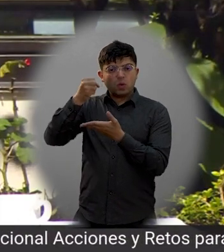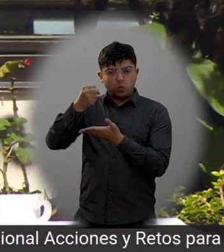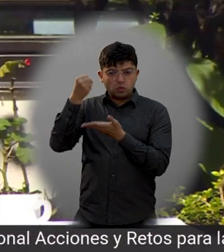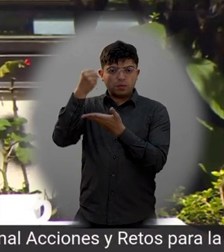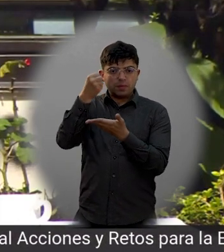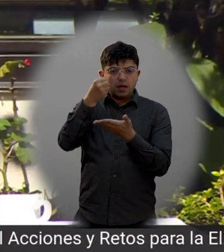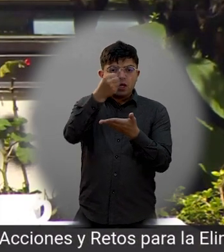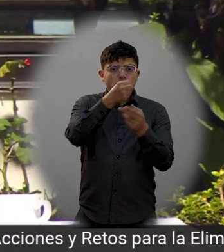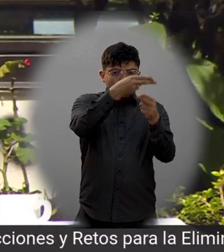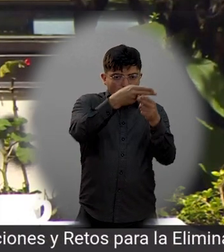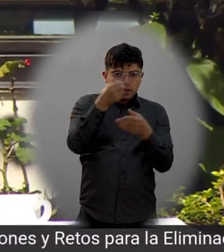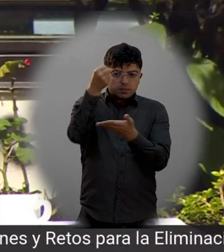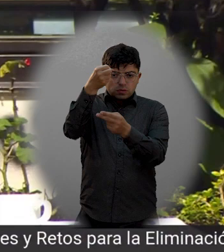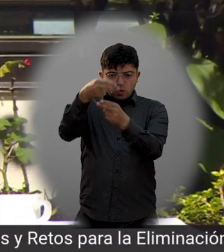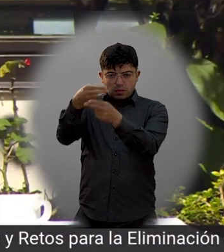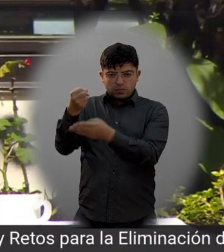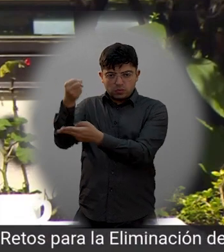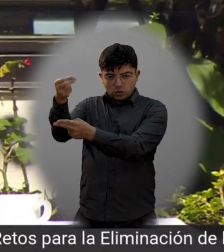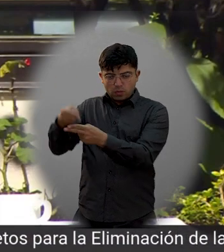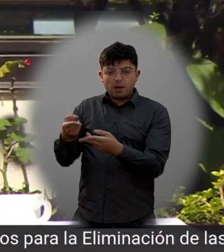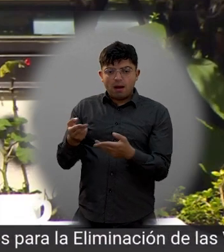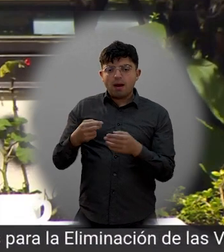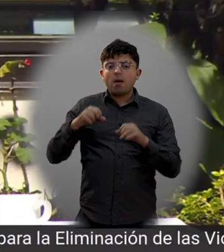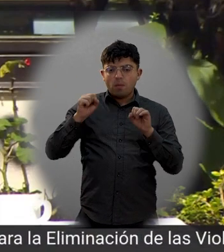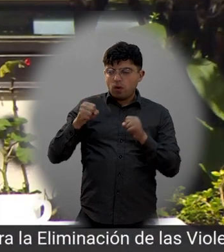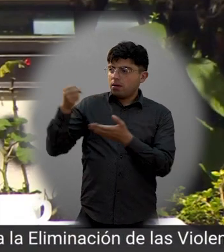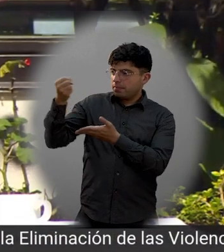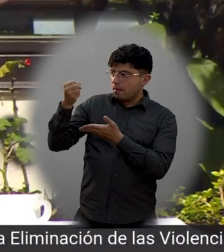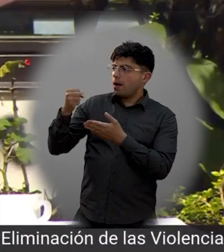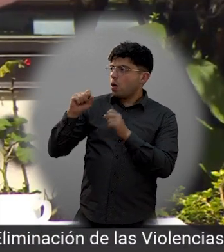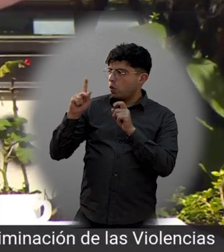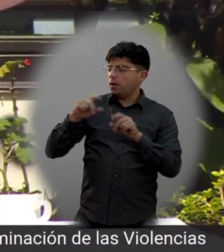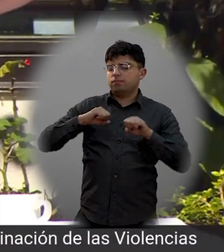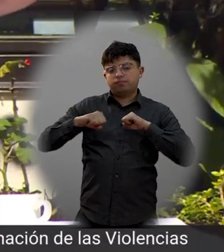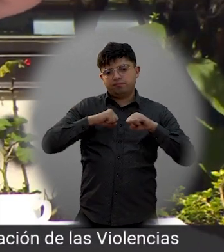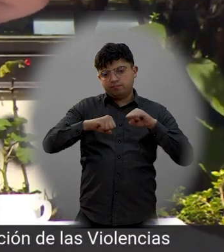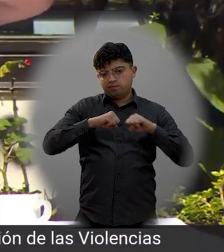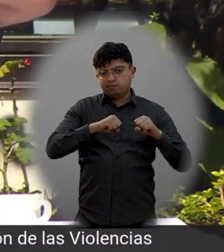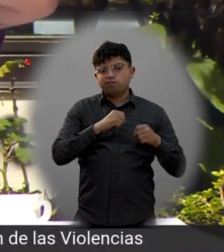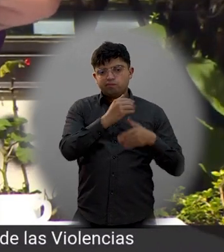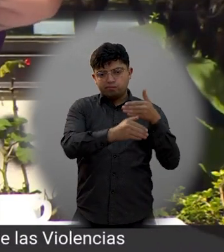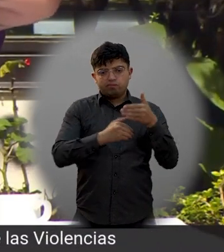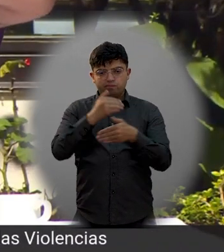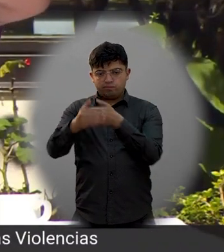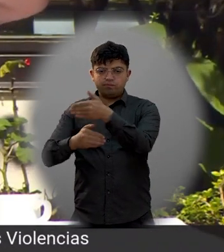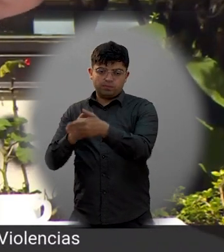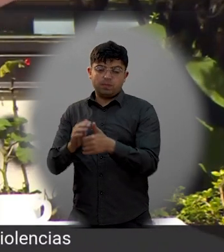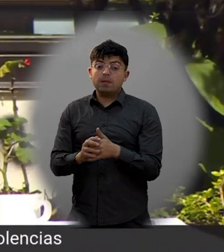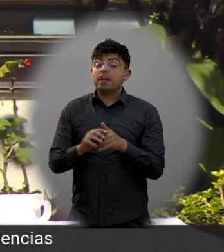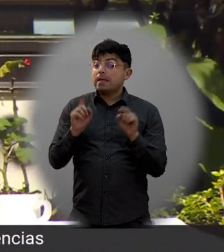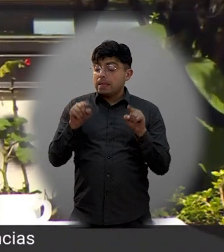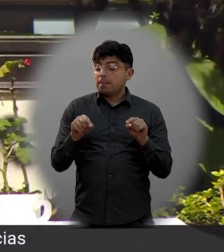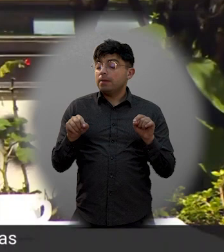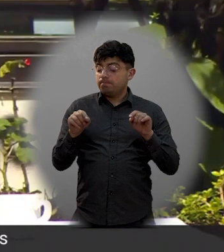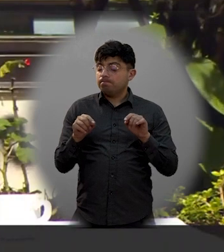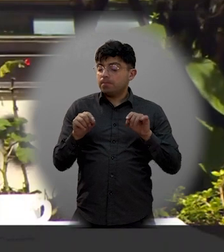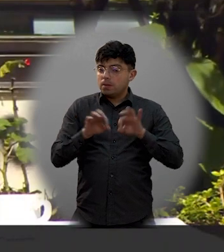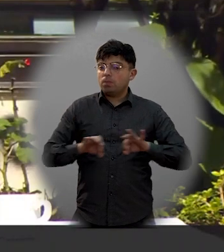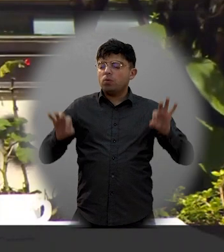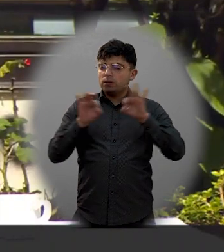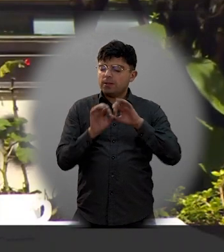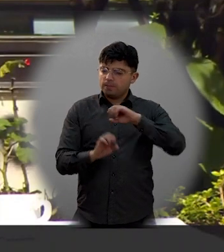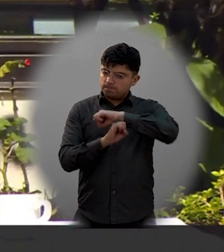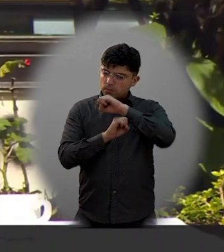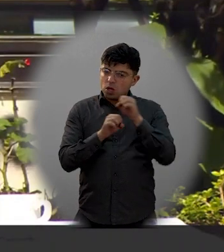presupuestos etiquetados para que se puedan hacer estas acciones, ¿no? Aparte de eso, creo que va a ser importante fortalecer esos equipos